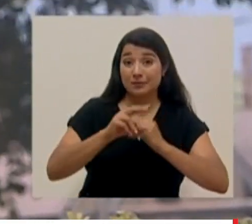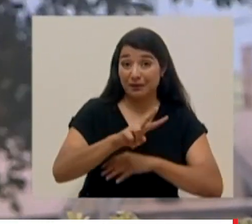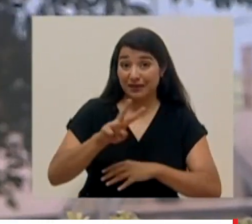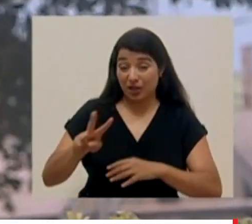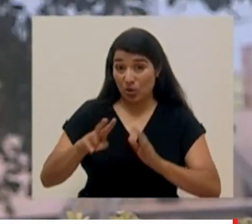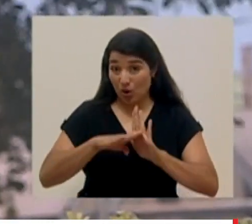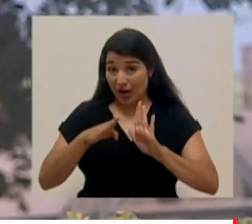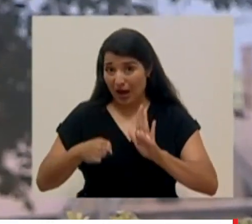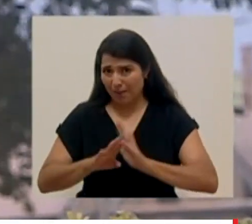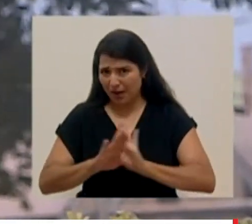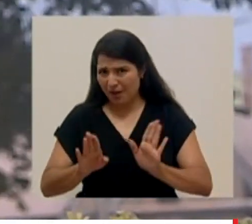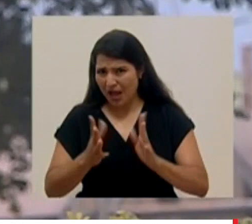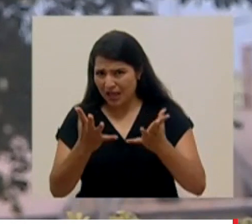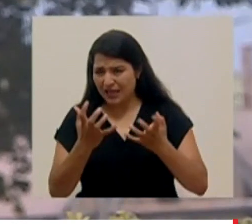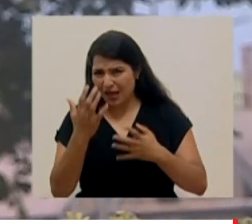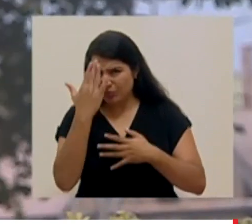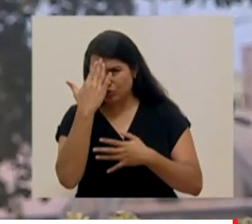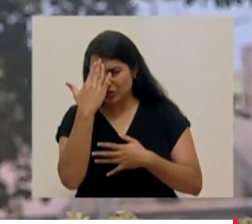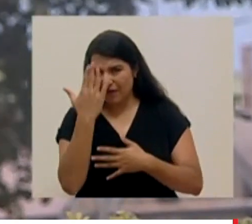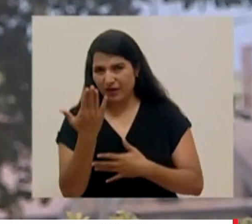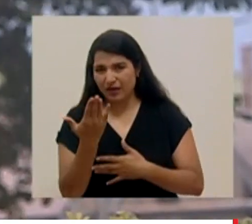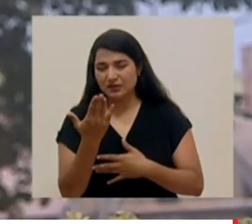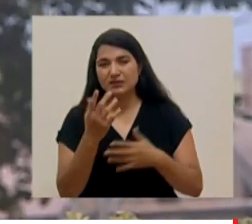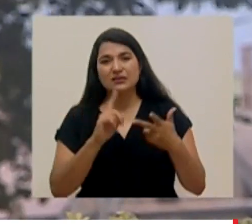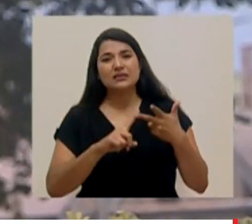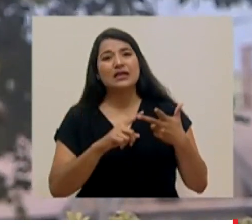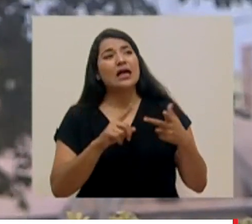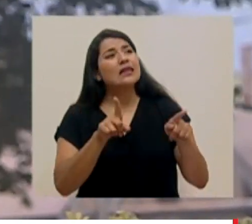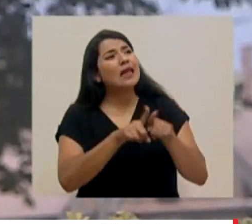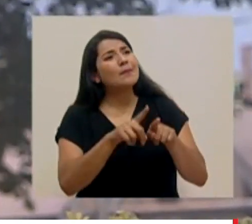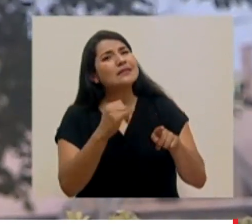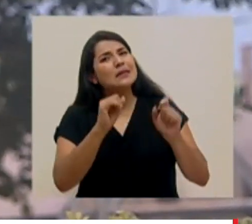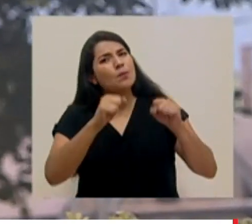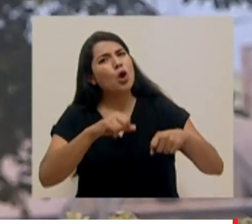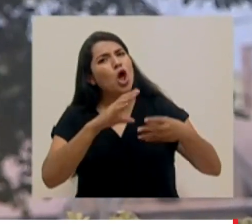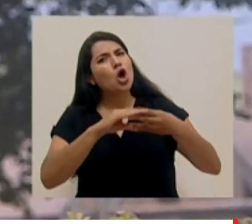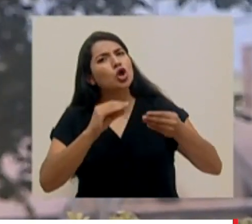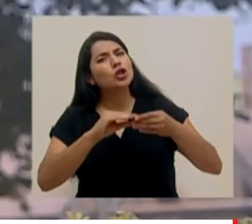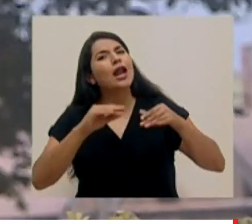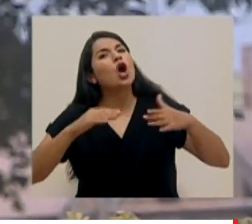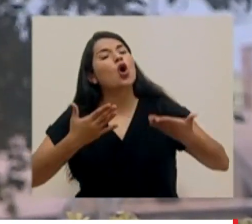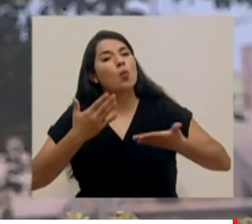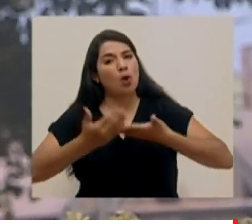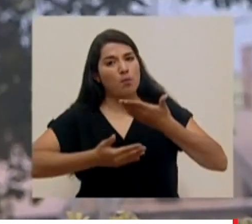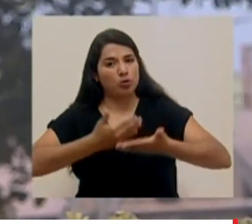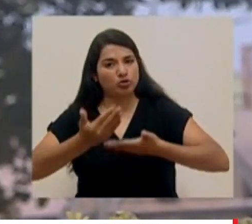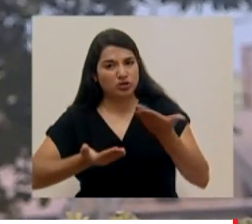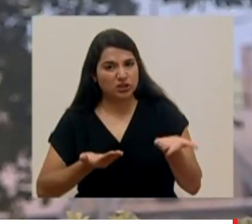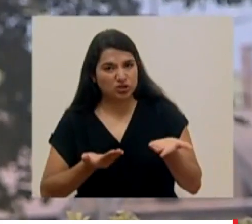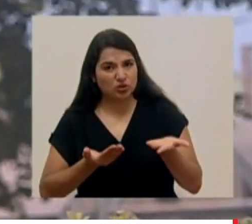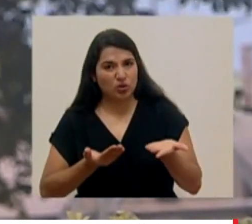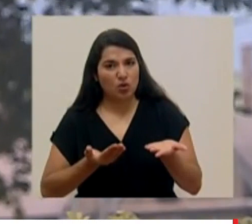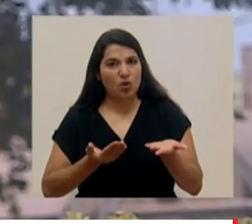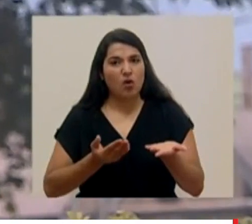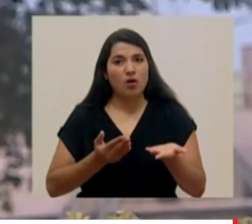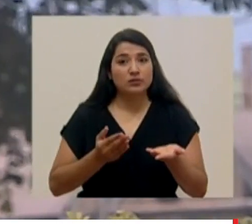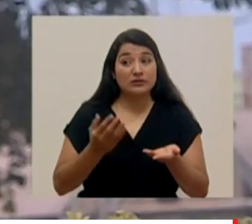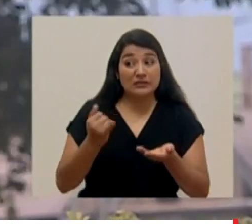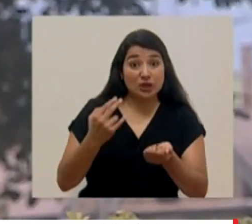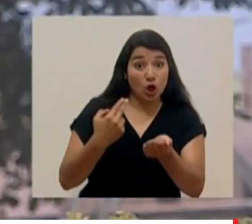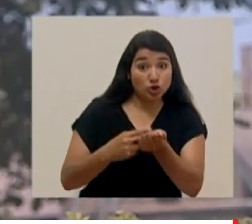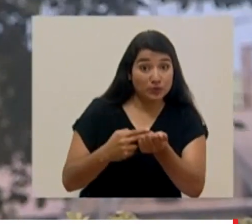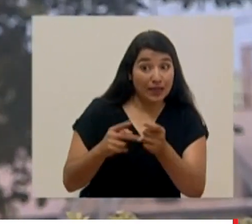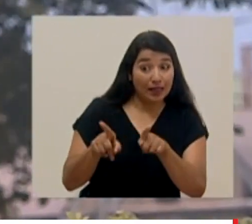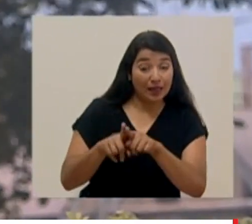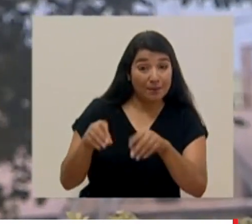camas, entonces queremos primero confirmar ese número y también si nos puede contar un poco de la logística de quién va a aportar el personal para esas camas, si va a ser de